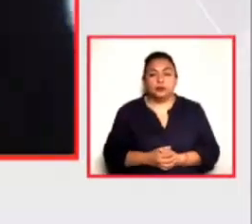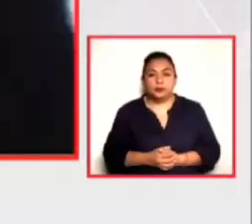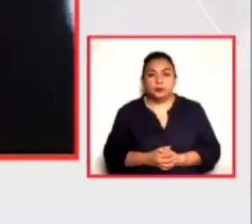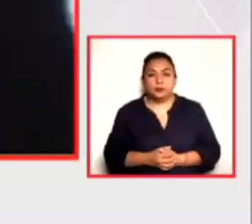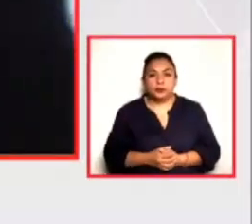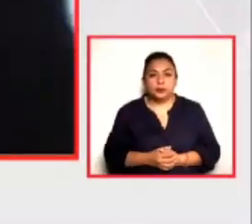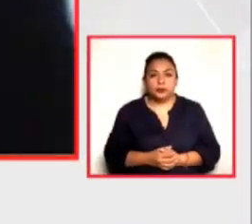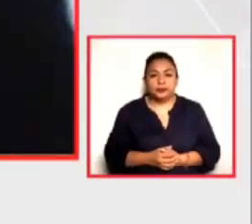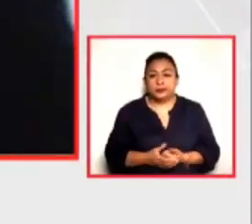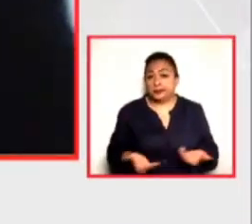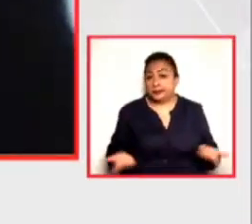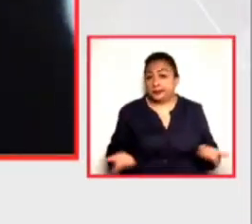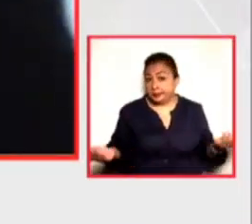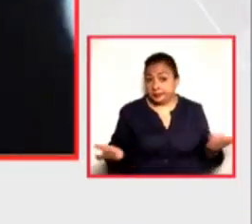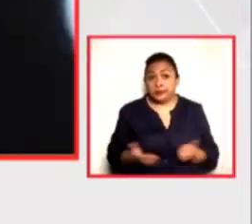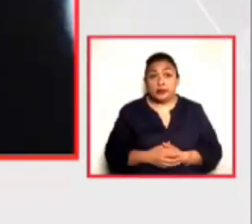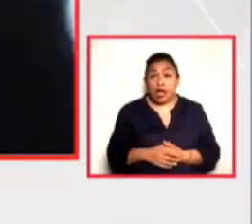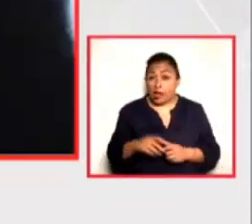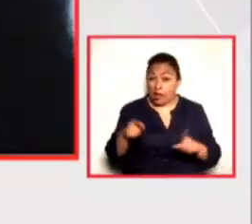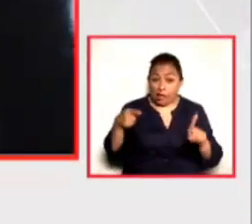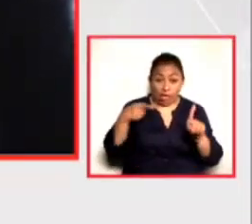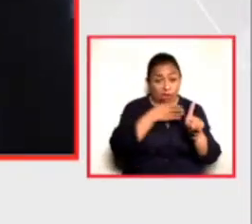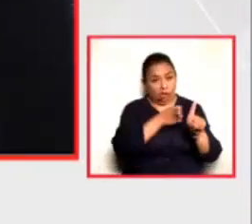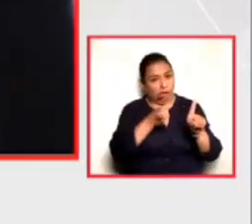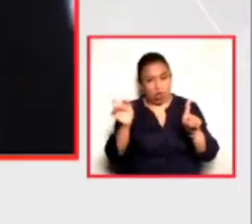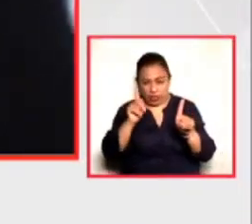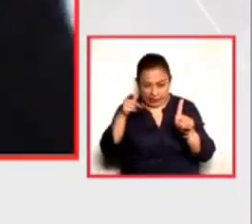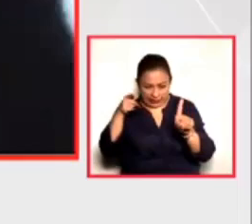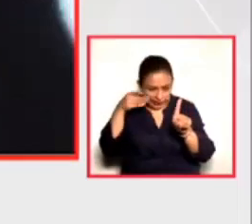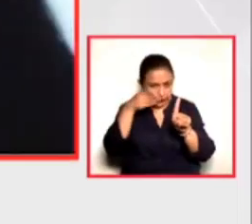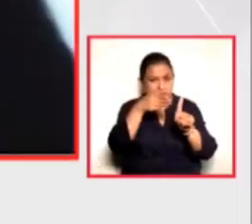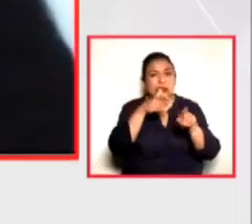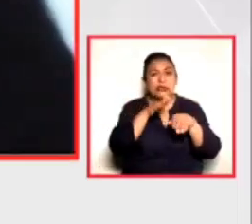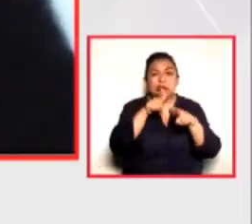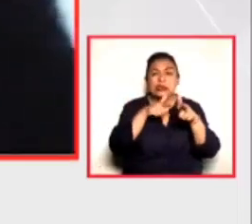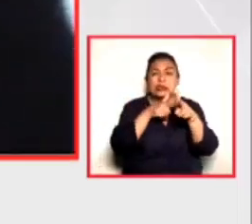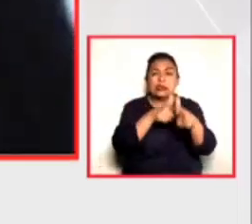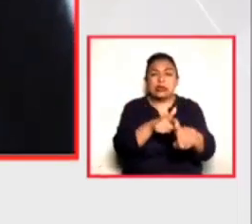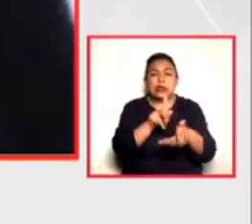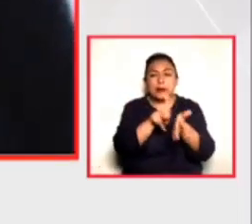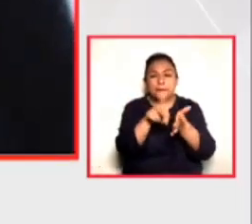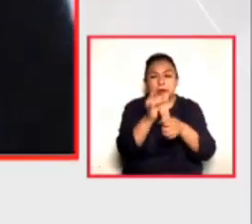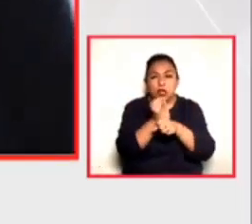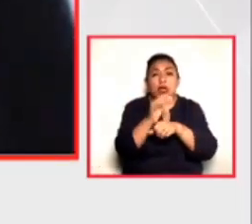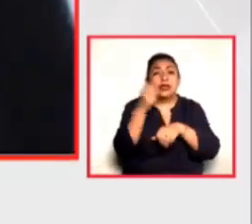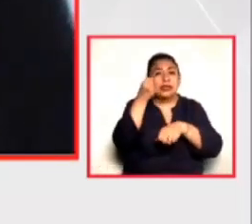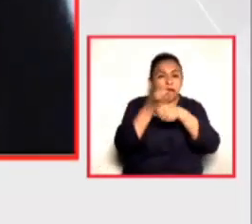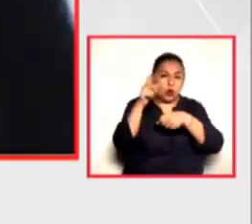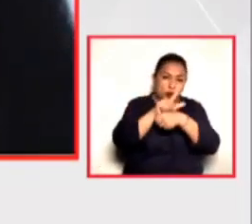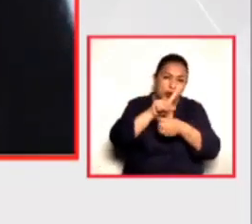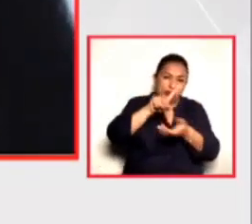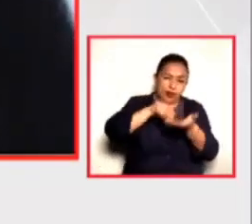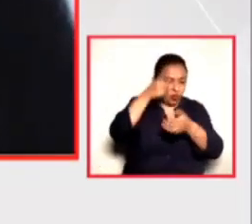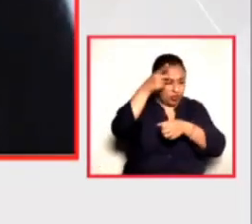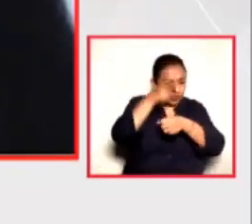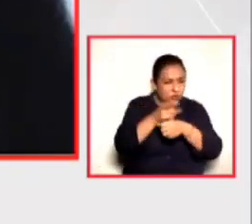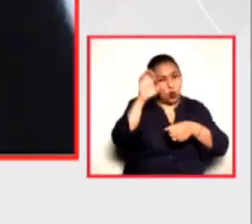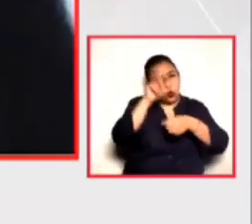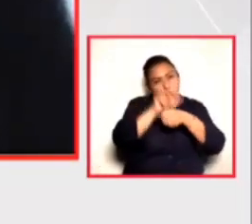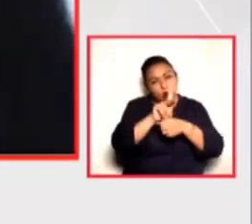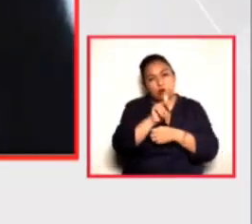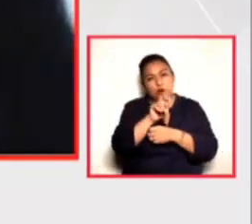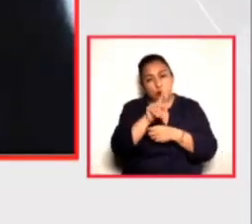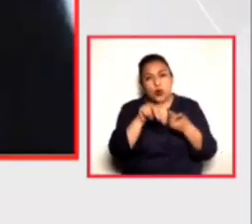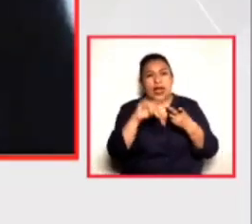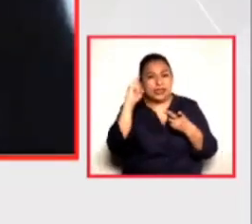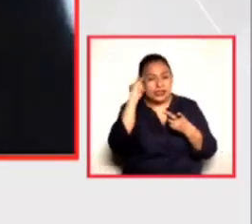Bueno, no nos salimos del tema periodístico porque la Secretaría de Cultura, a través de la Dirección General de Culturas Populares, Indígenas y Urbanas, organizó el foro